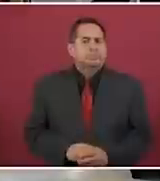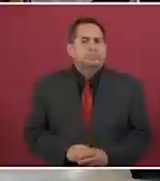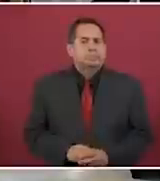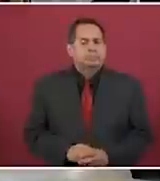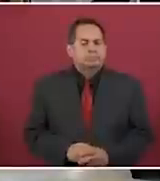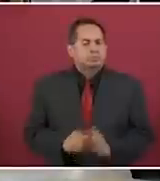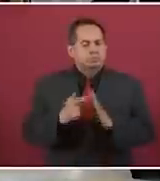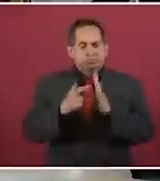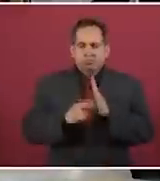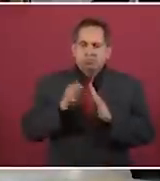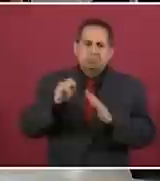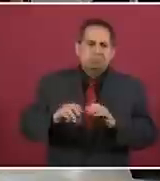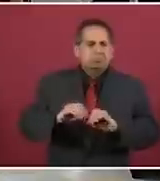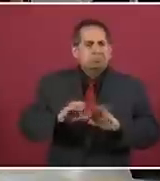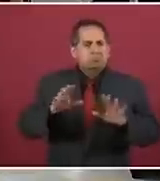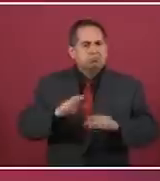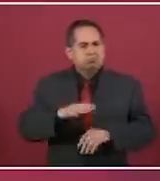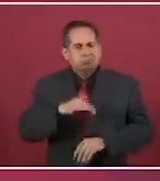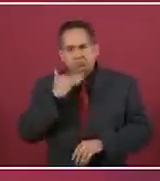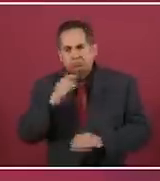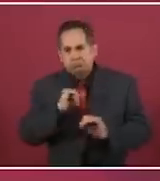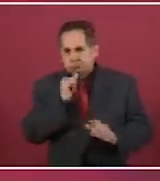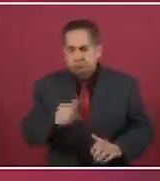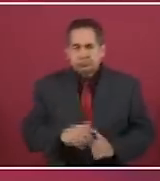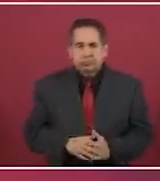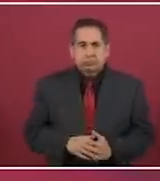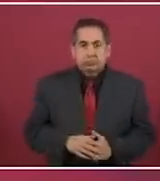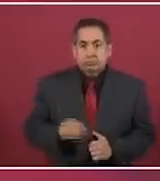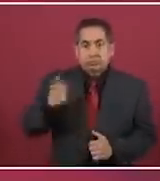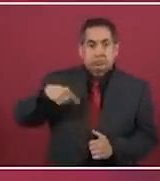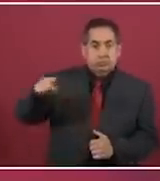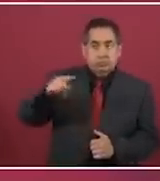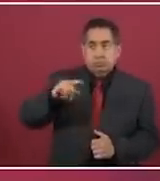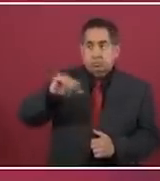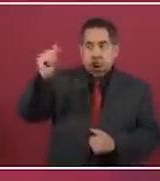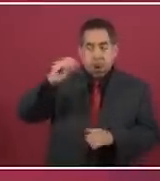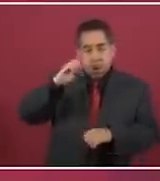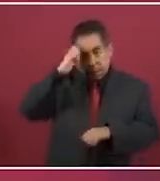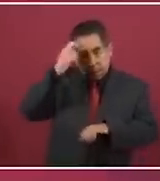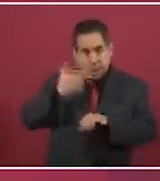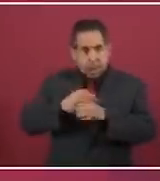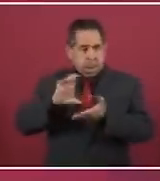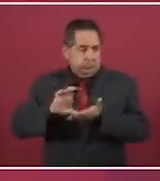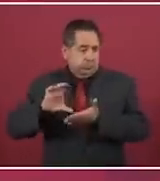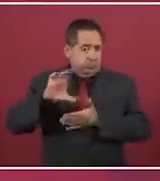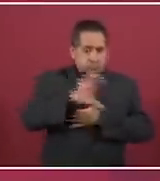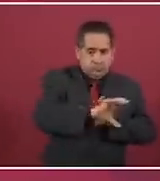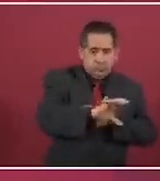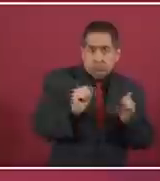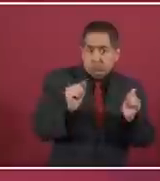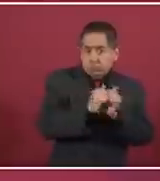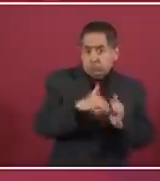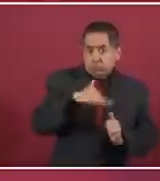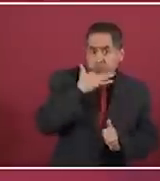No, porque, a ver, va a haber inversión, pero con corrupción.